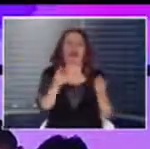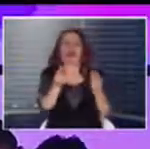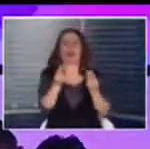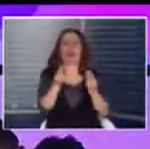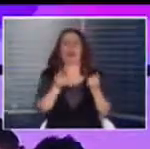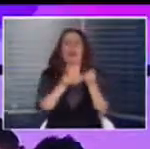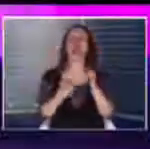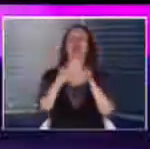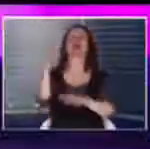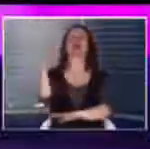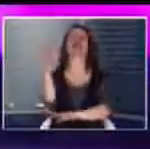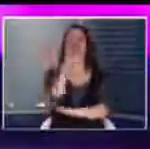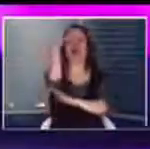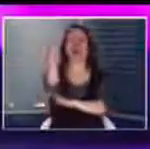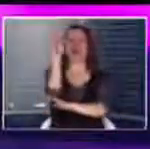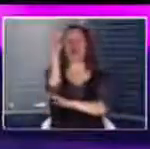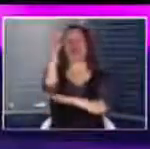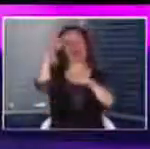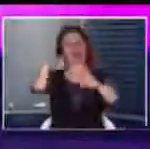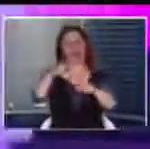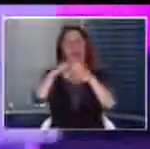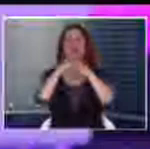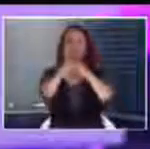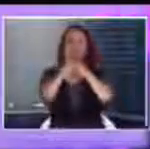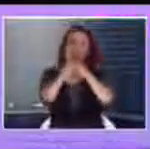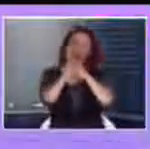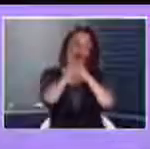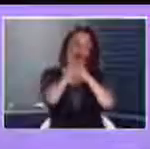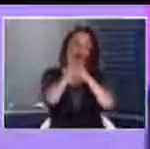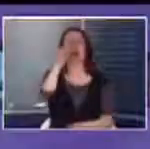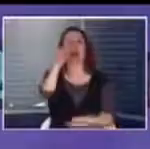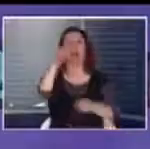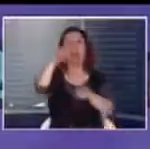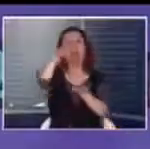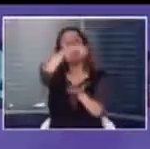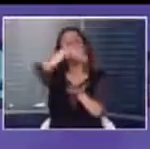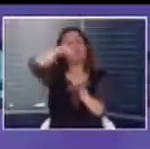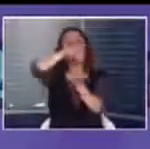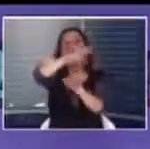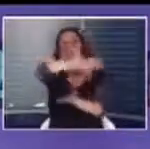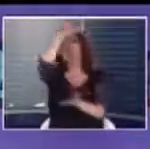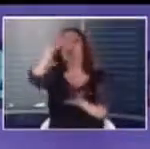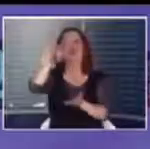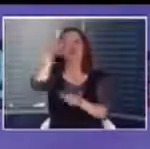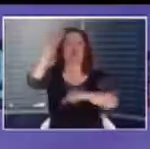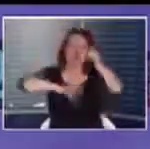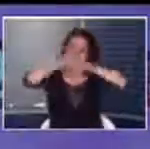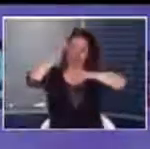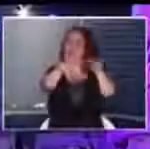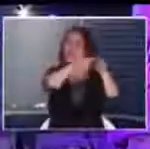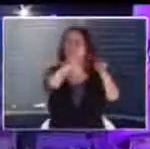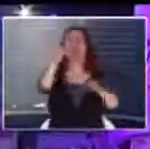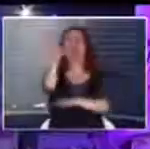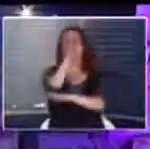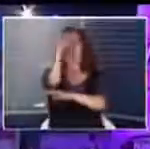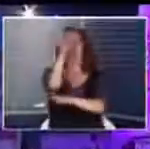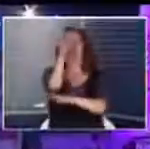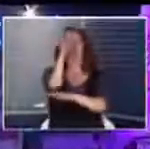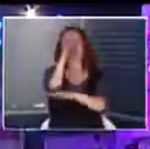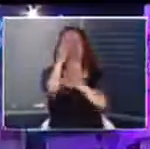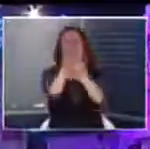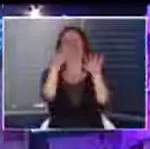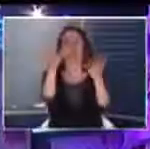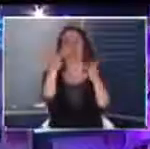la medianoche. Con el eslogan "Hagamos posible lo imposible", todo el talento de los canales RCN y Caracol